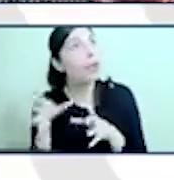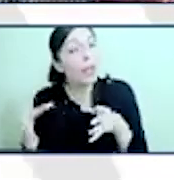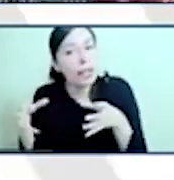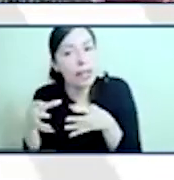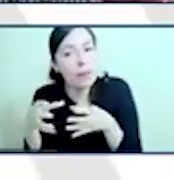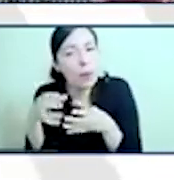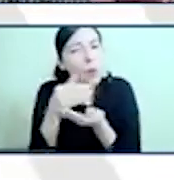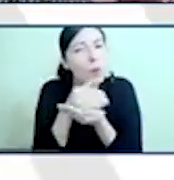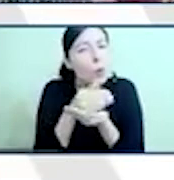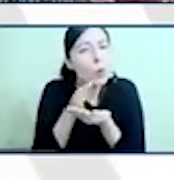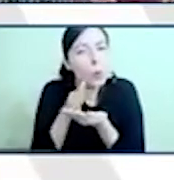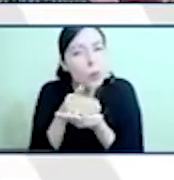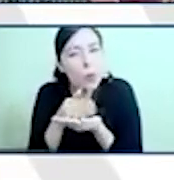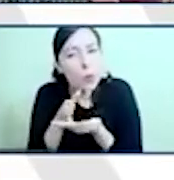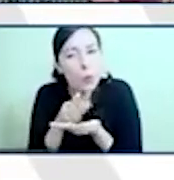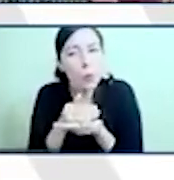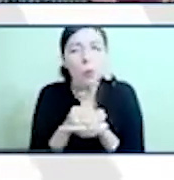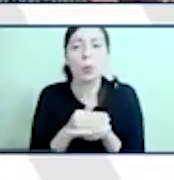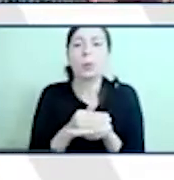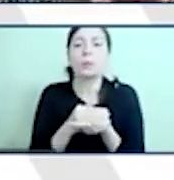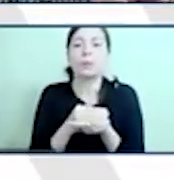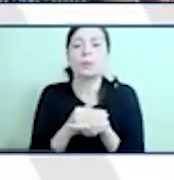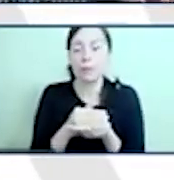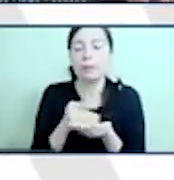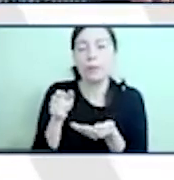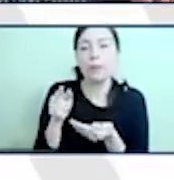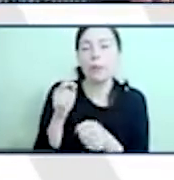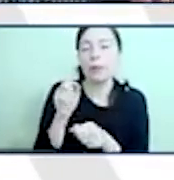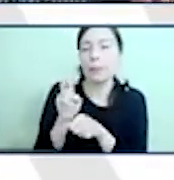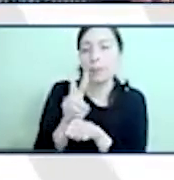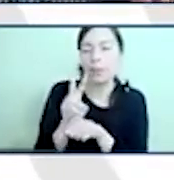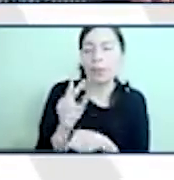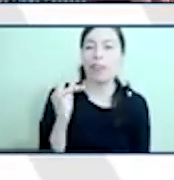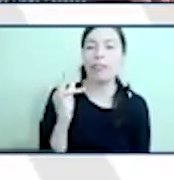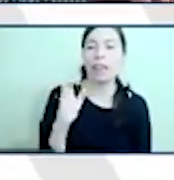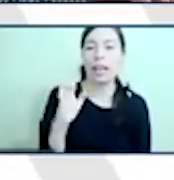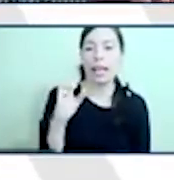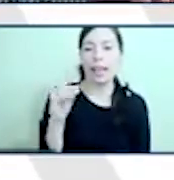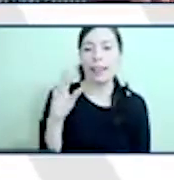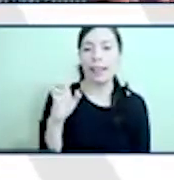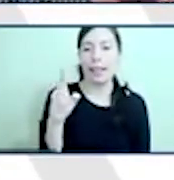organizado, como leíamos antes, Federico Rutgent.